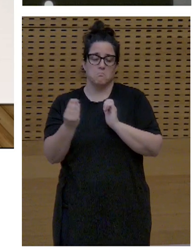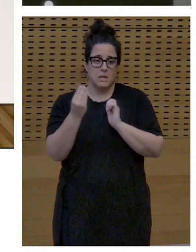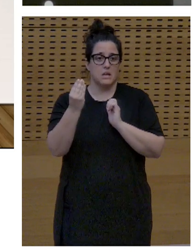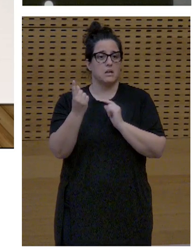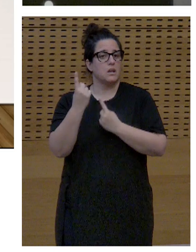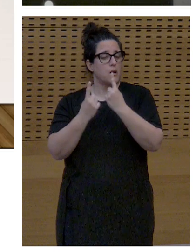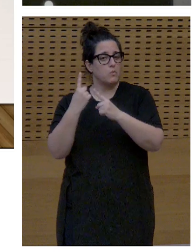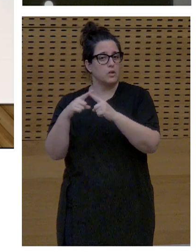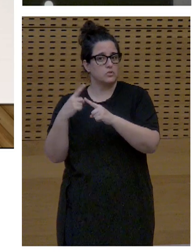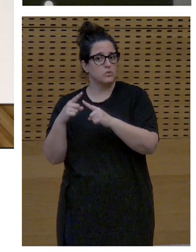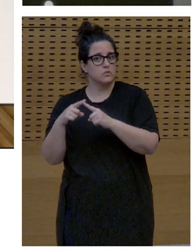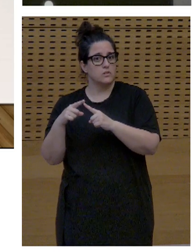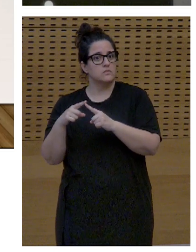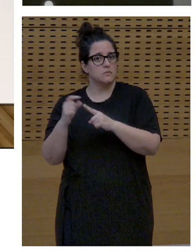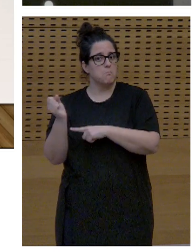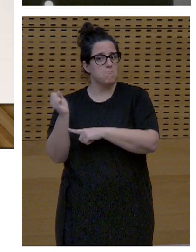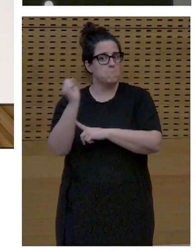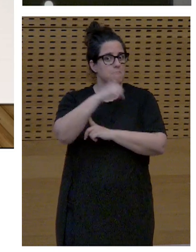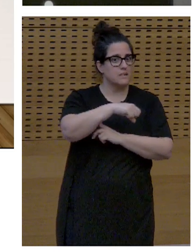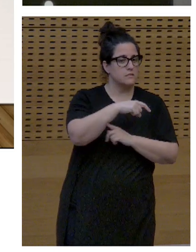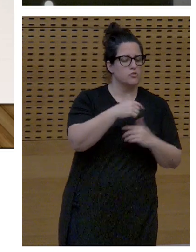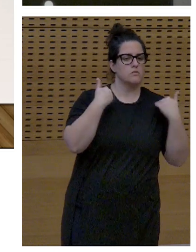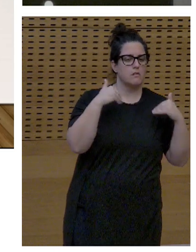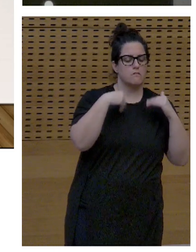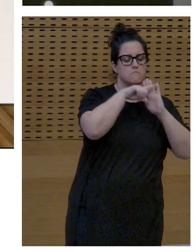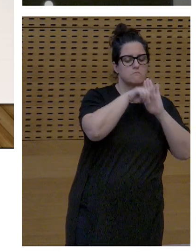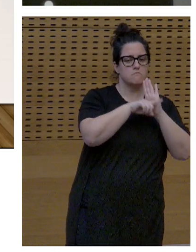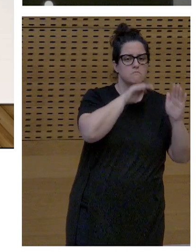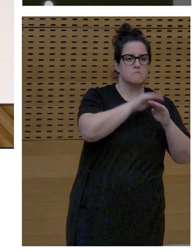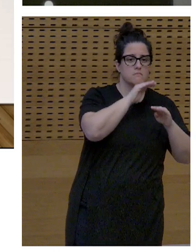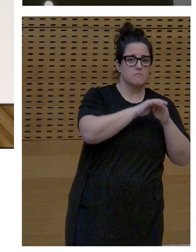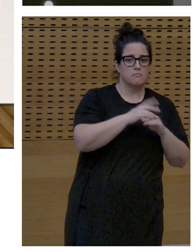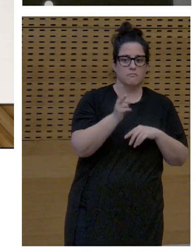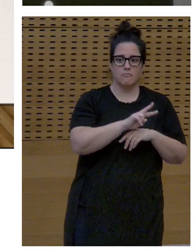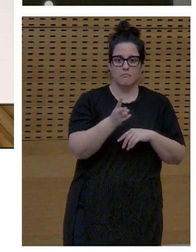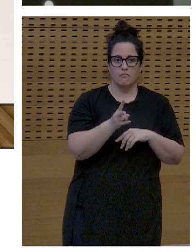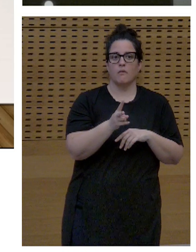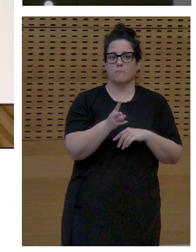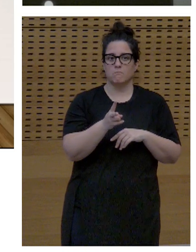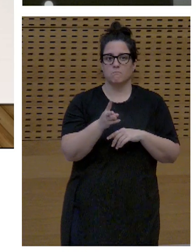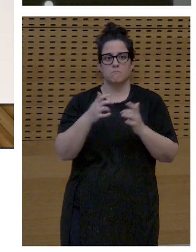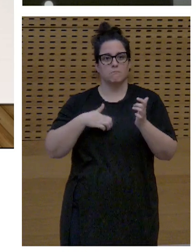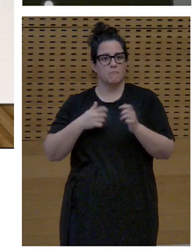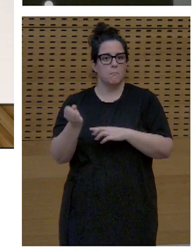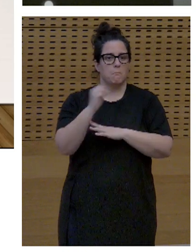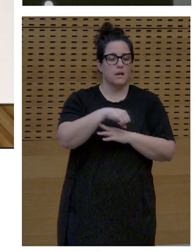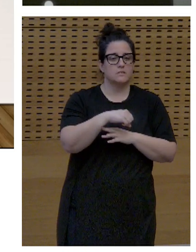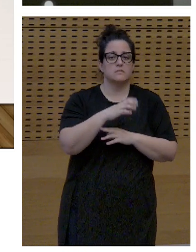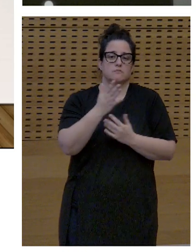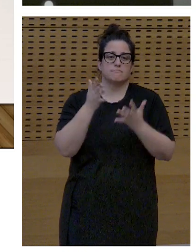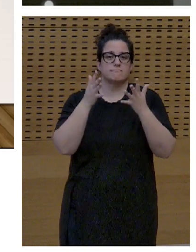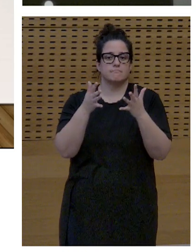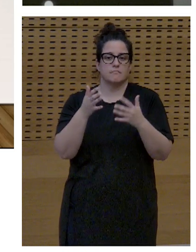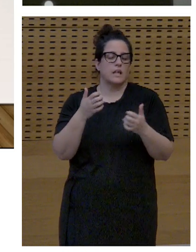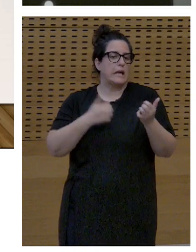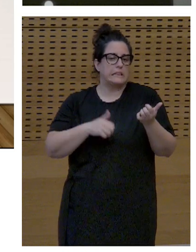cosas más que los que hacían el ejercicio. Entonces, bueno, pues se propone seguir investigando. Quien dice